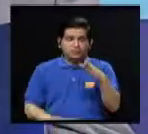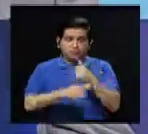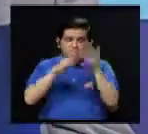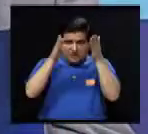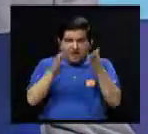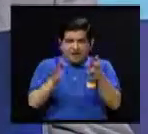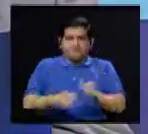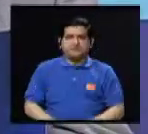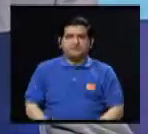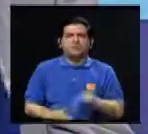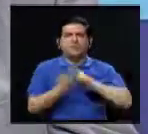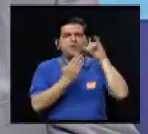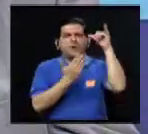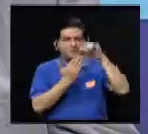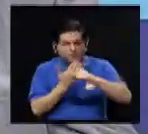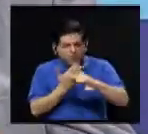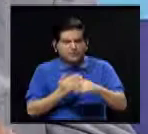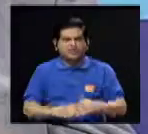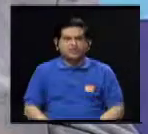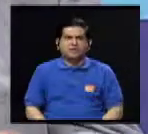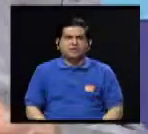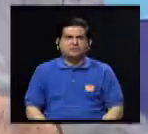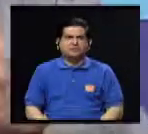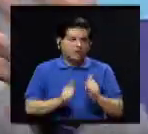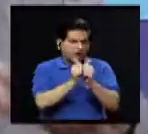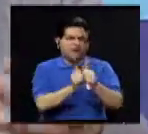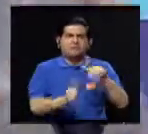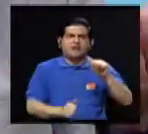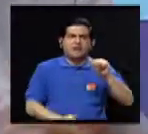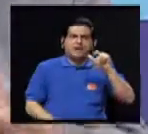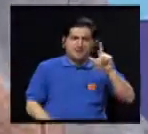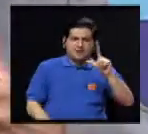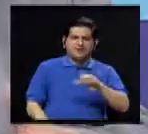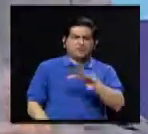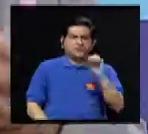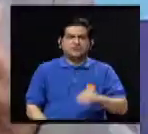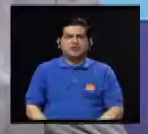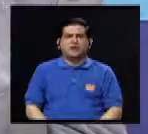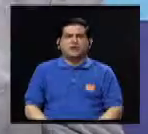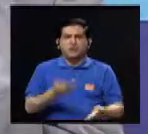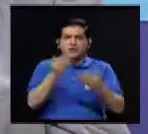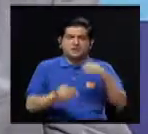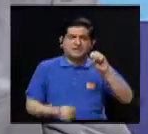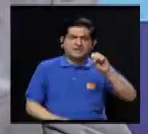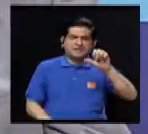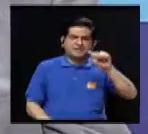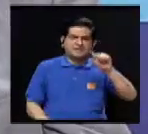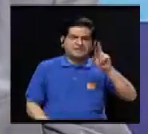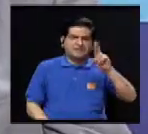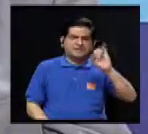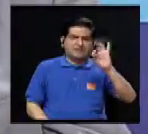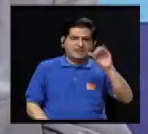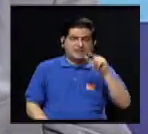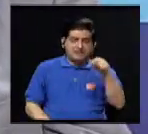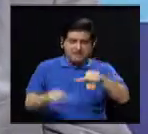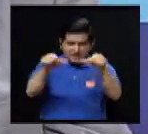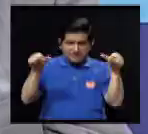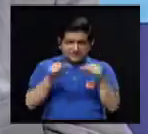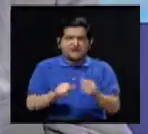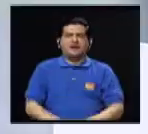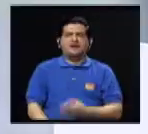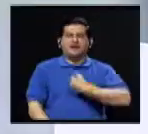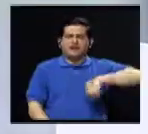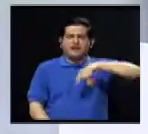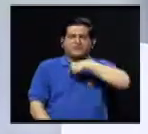realizadora? ¿Algún proyecto con Ana Lucía o con Sarita? en este campo. Nos gustó